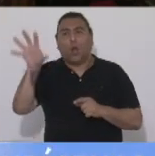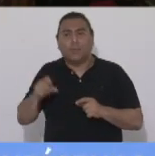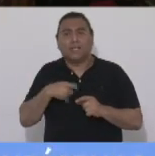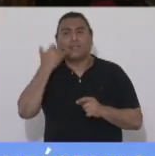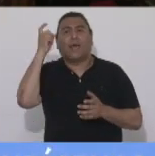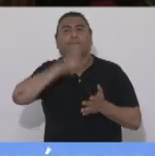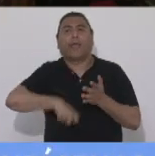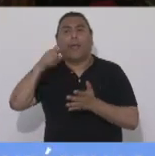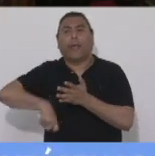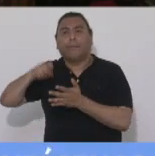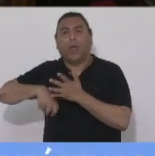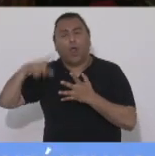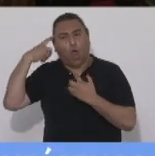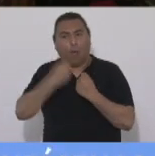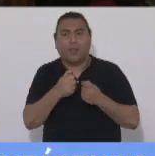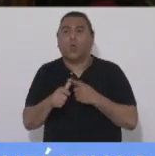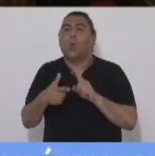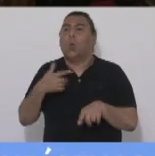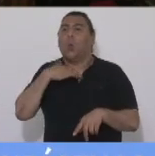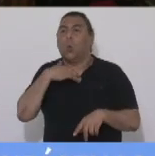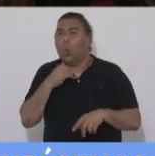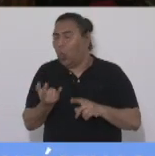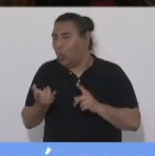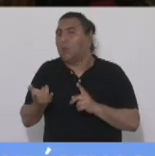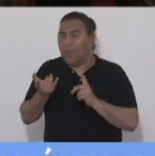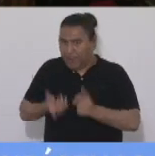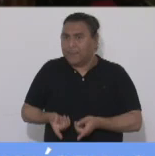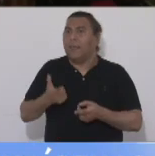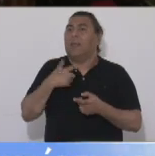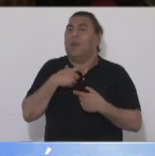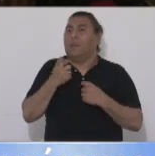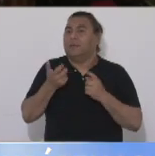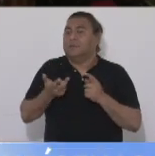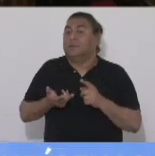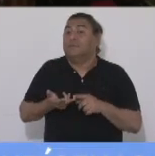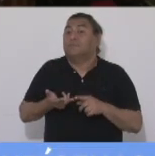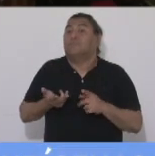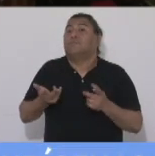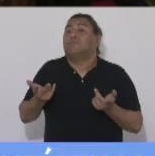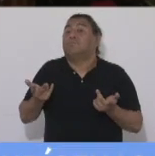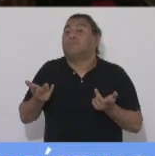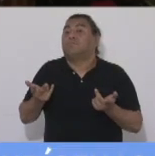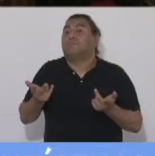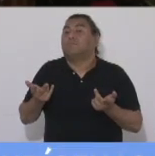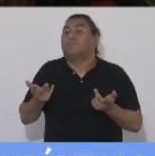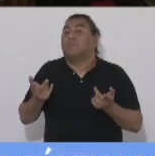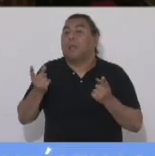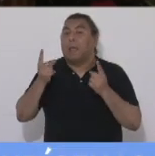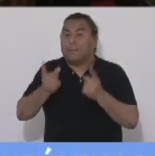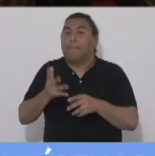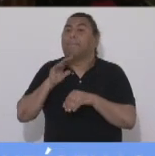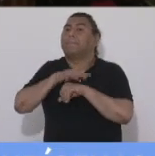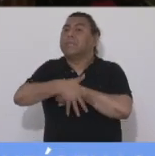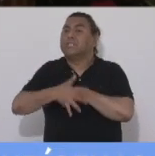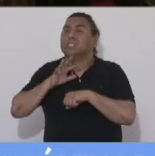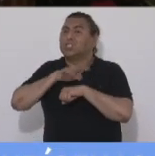convenios. Es el caso de Jujuy, de la provincia de Jujuy, que lo quiero destacar, como es el caso de